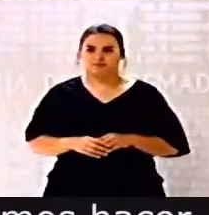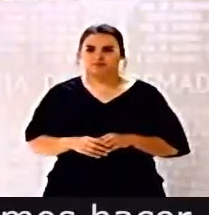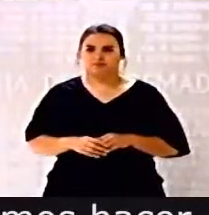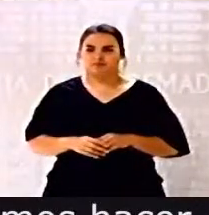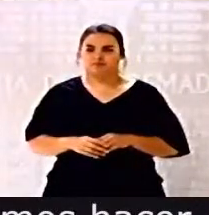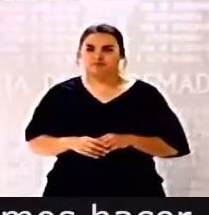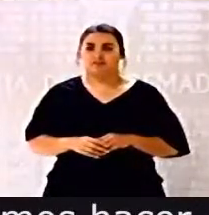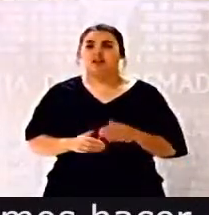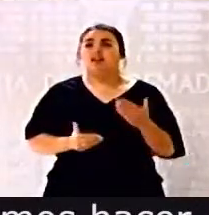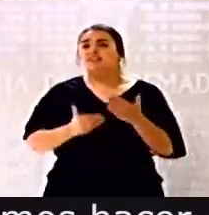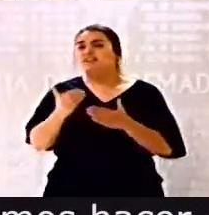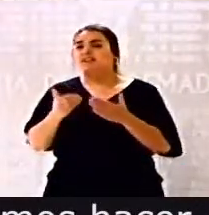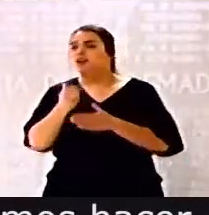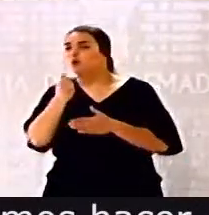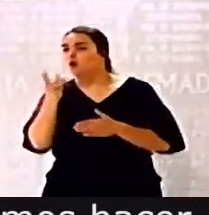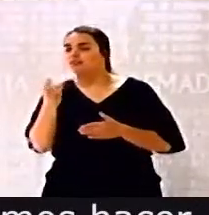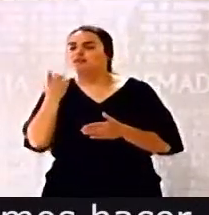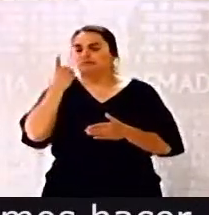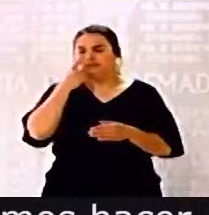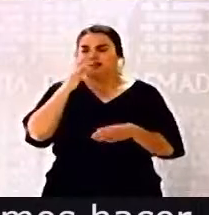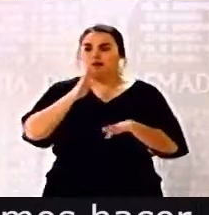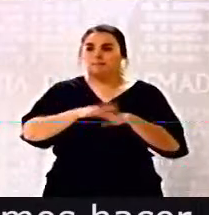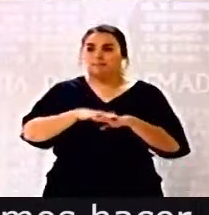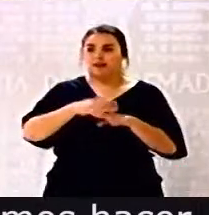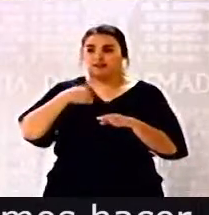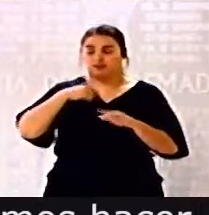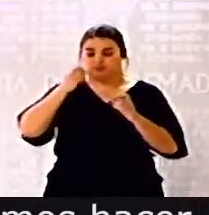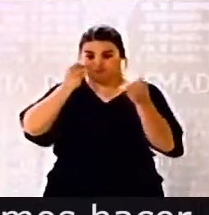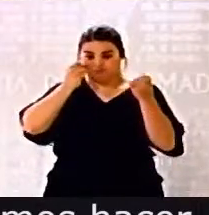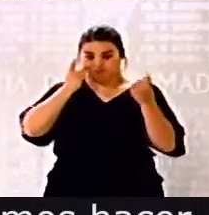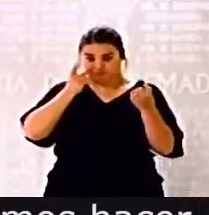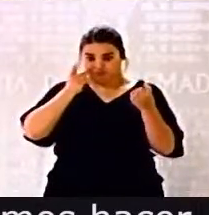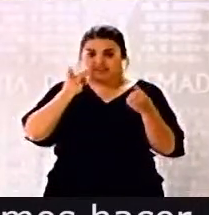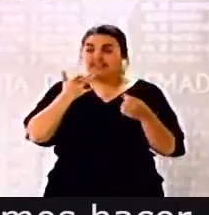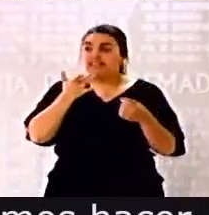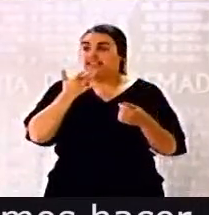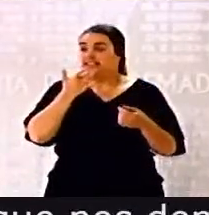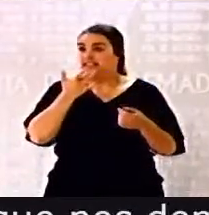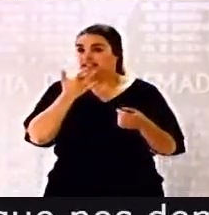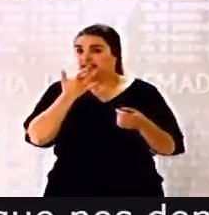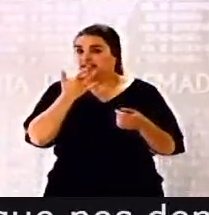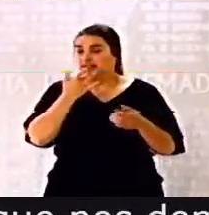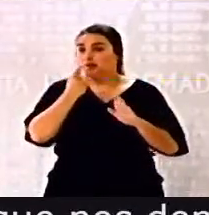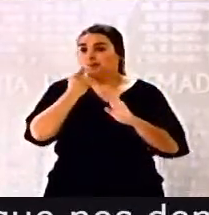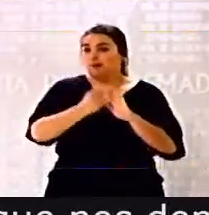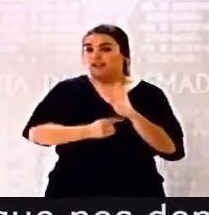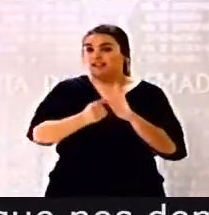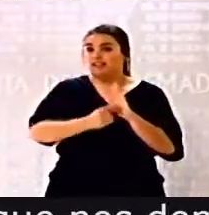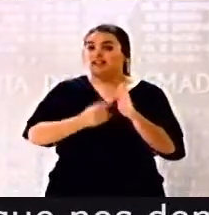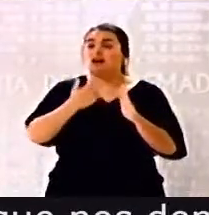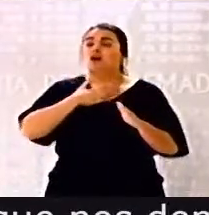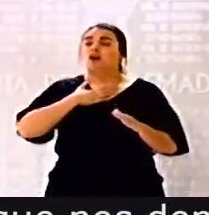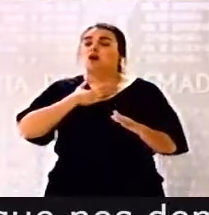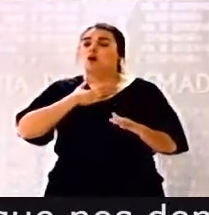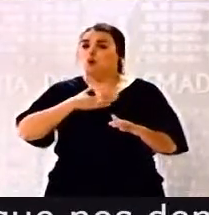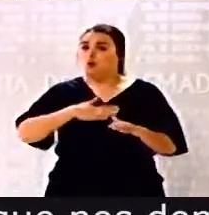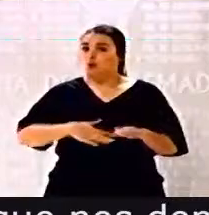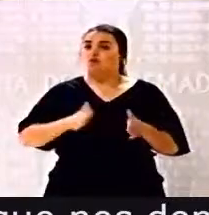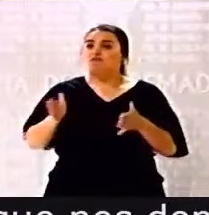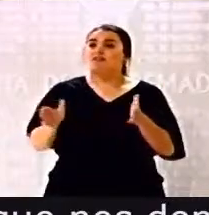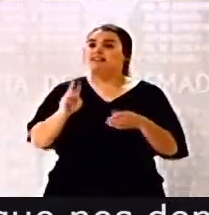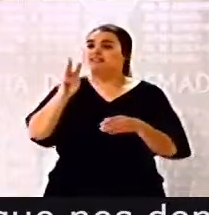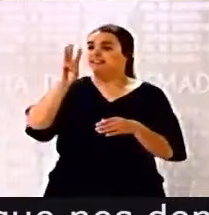¿Cuántos son unos días? Pues mire, para que nos demos cuenta si las medidas de alivio que se adoptan con la fase